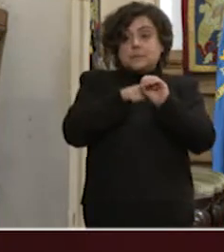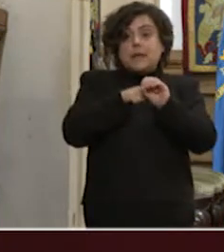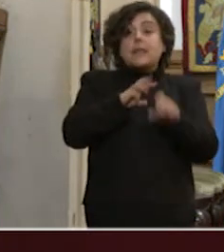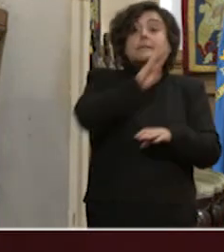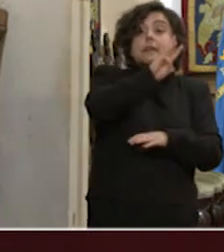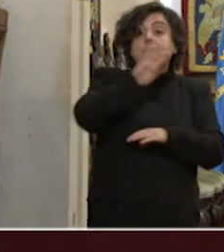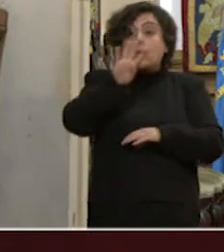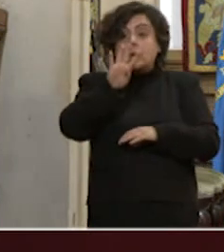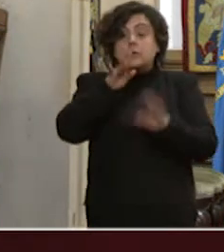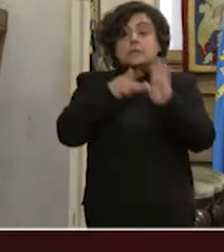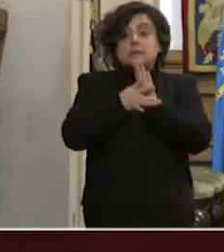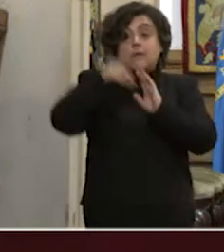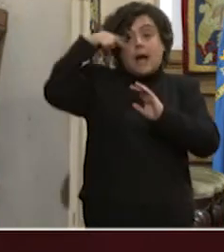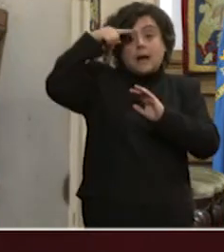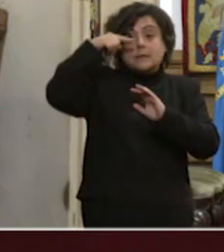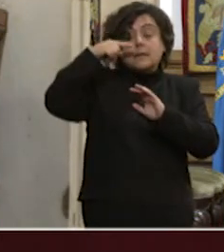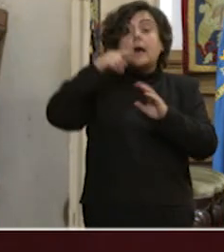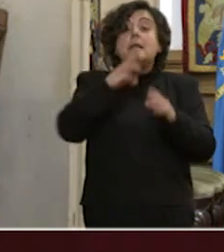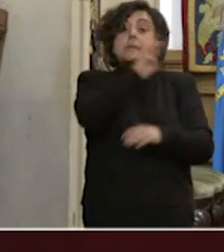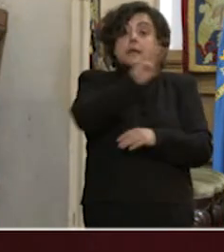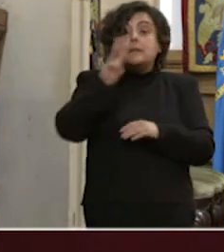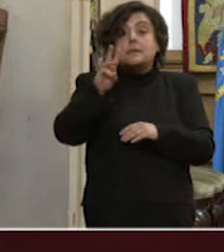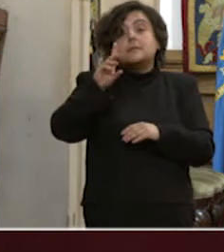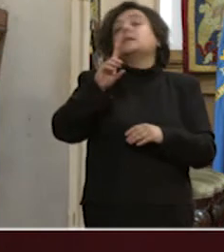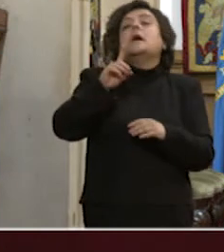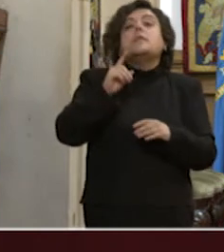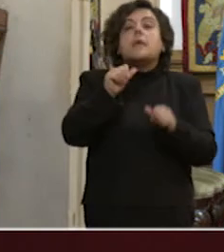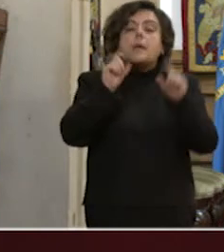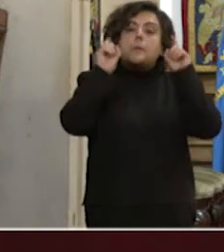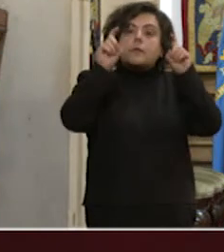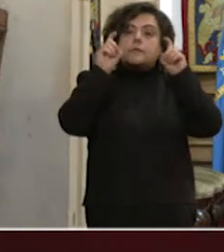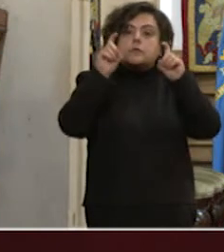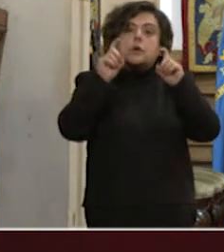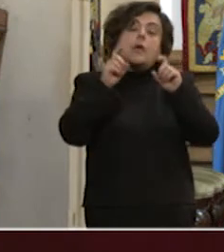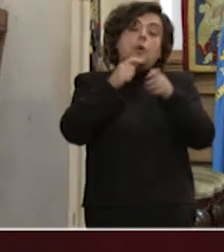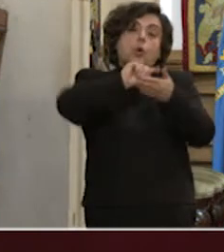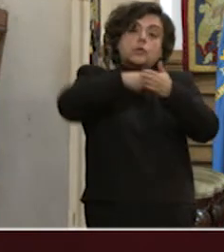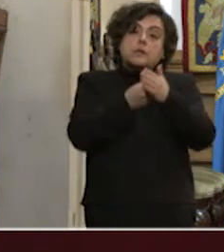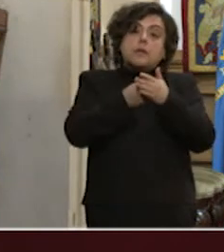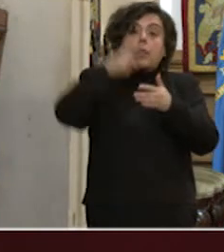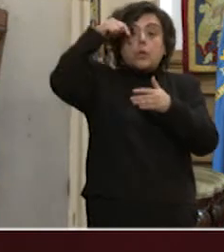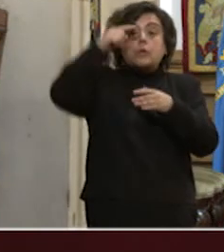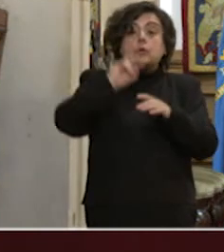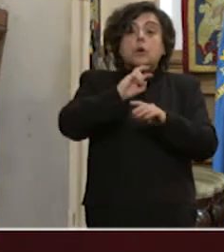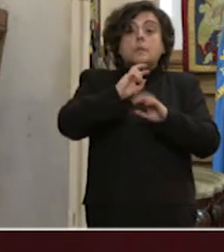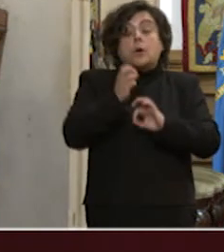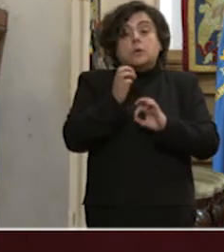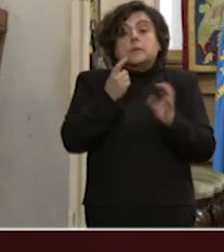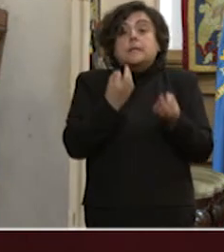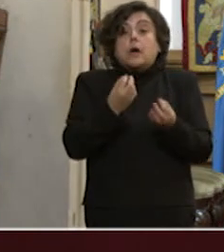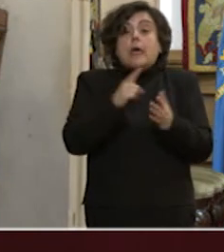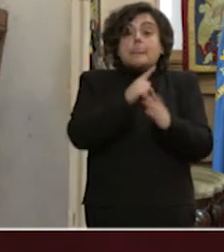de universidad, 33 de profesorado contratado doctor y 43 titularidades. 16 plazas